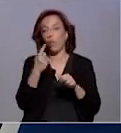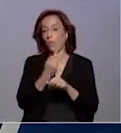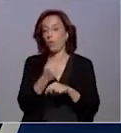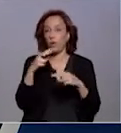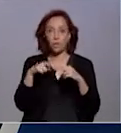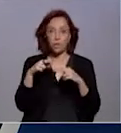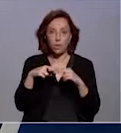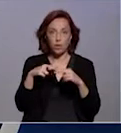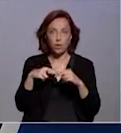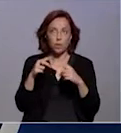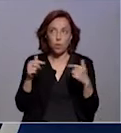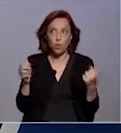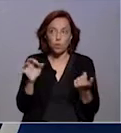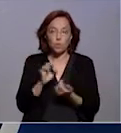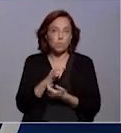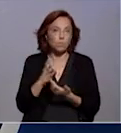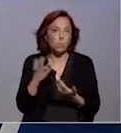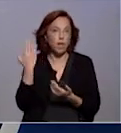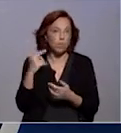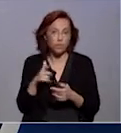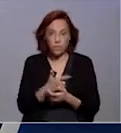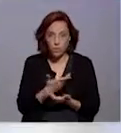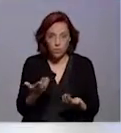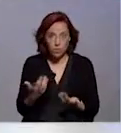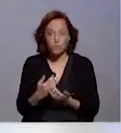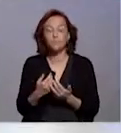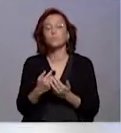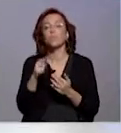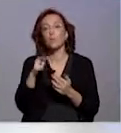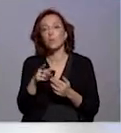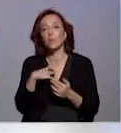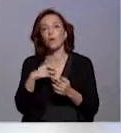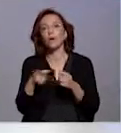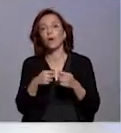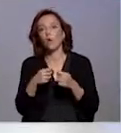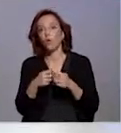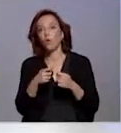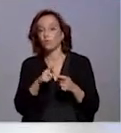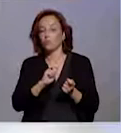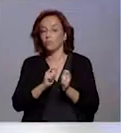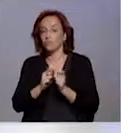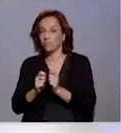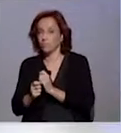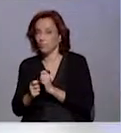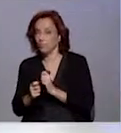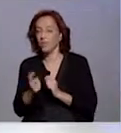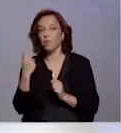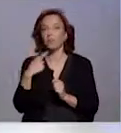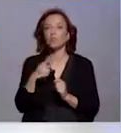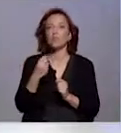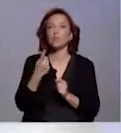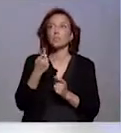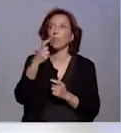una infinidad de cosas eso no existía y eso atrás tienen modelos de negocios que se han ido transformando y atrás requiere